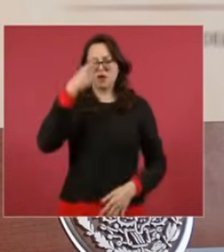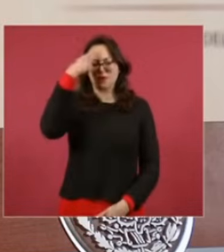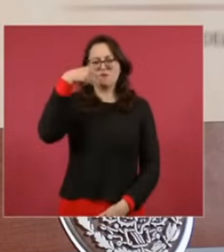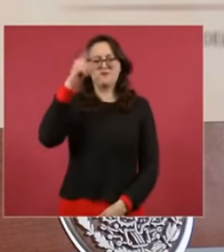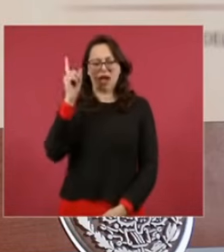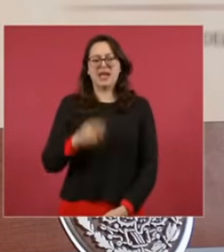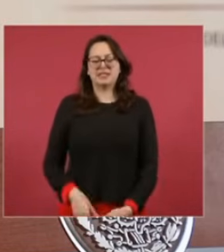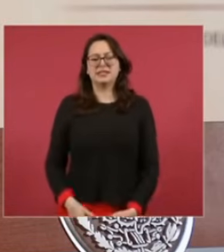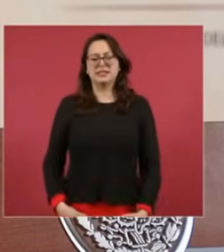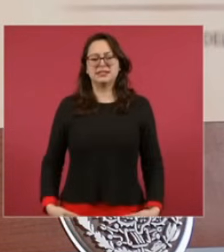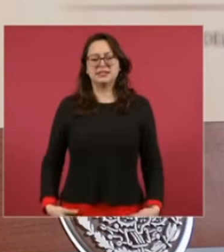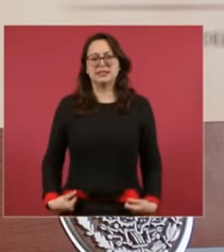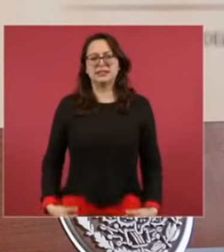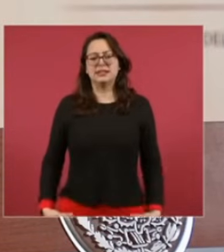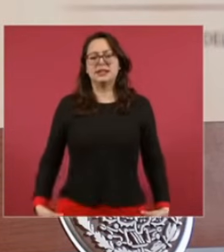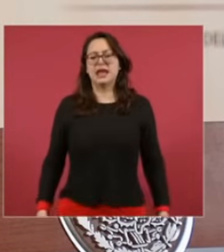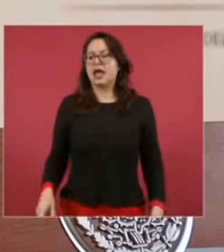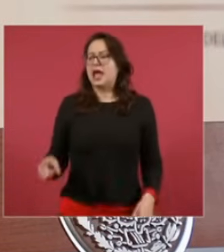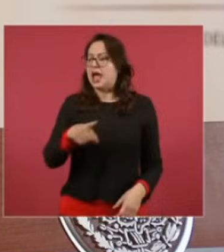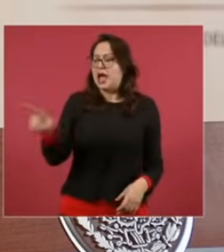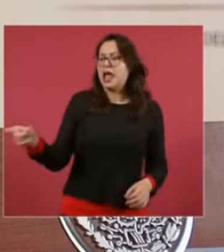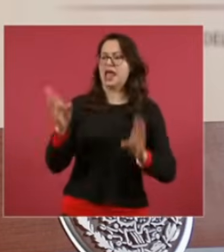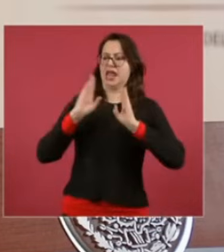de los momentos